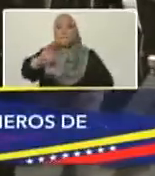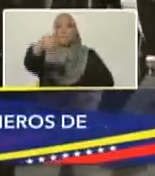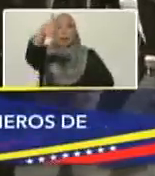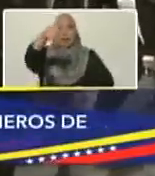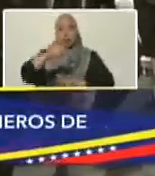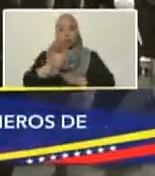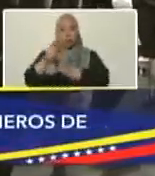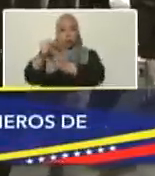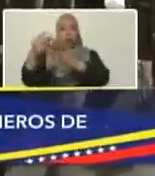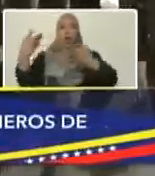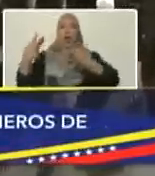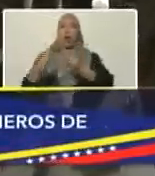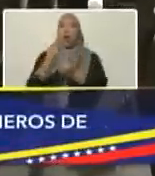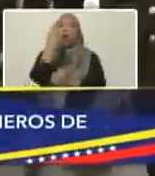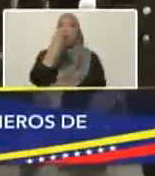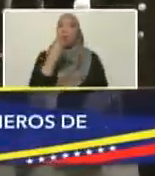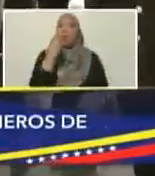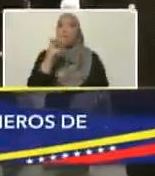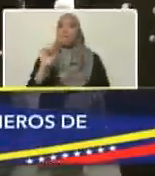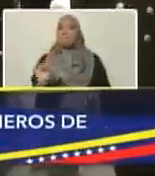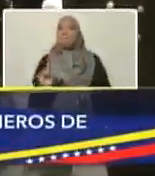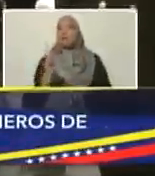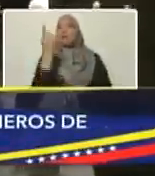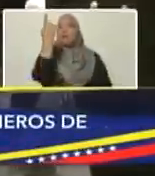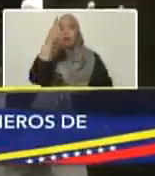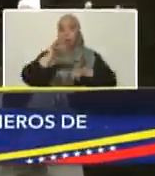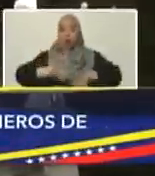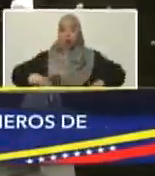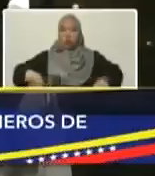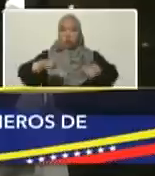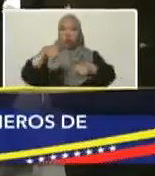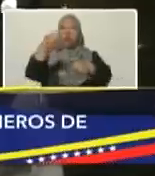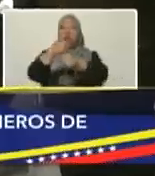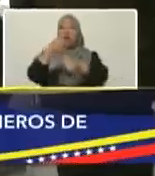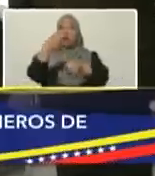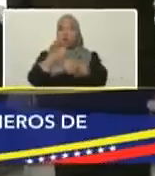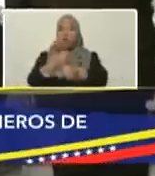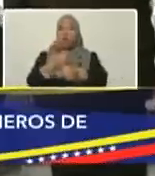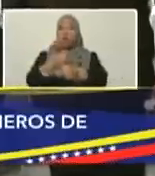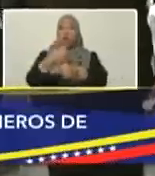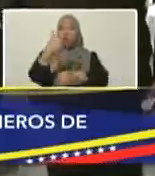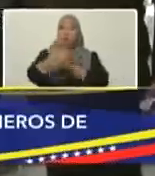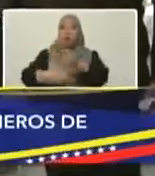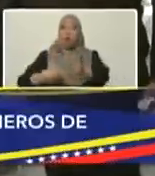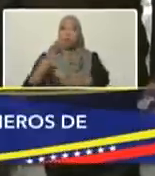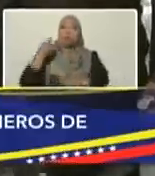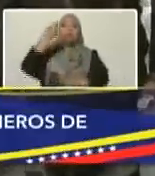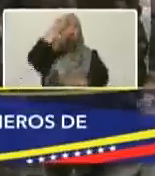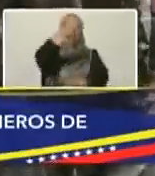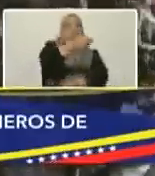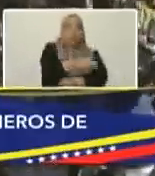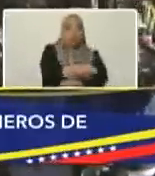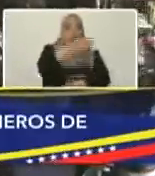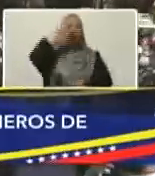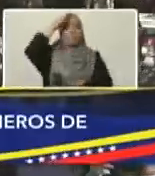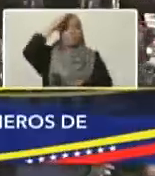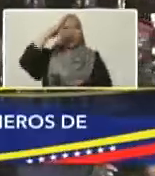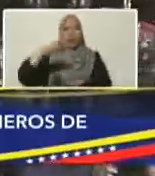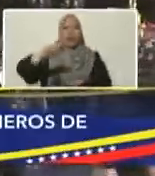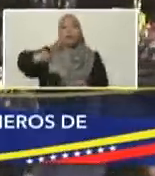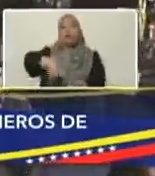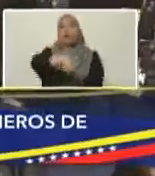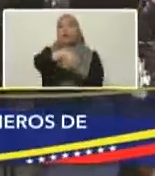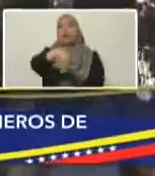militar que ocupó el primer lugar en el orden de mérito de cada promoción y categoría de la Fuerza Armada